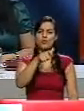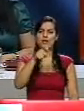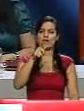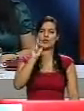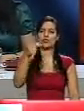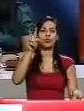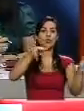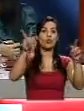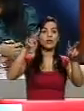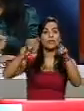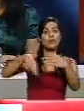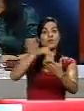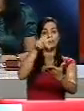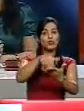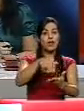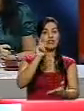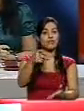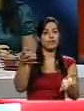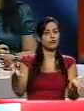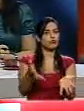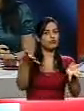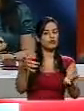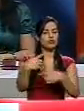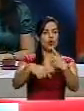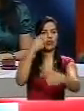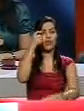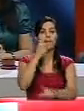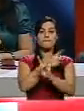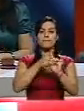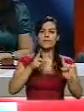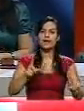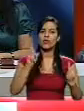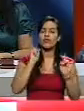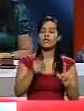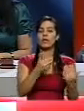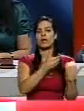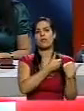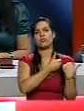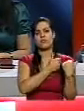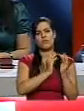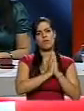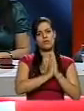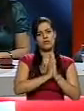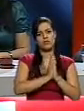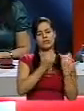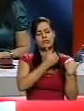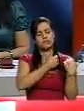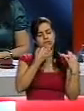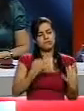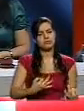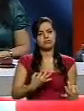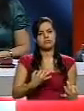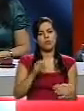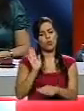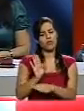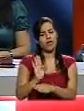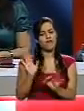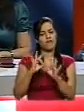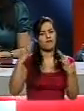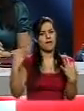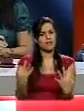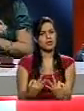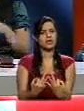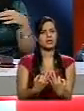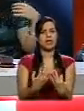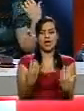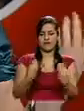el turismo nacional que se impulsa cada día más, pero absolutamente responsables de garantizar la vida de la familia,